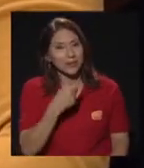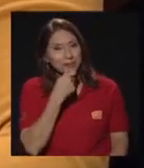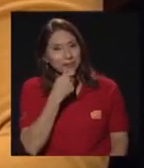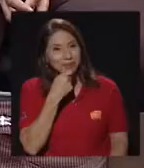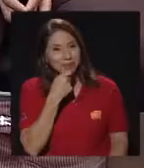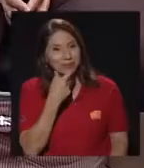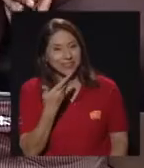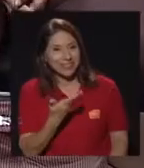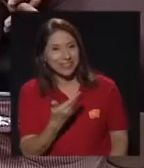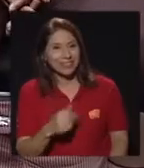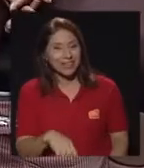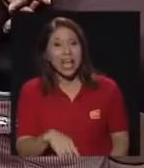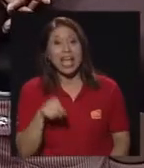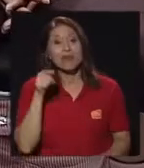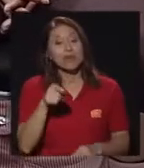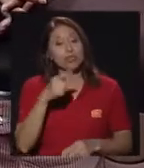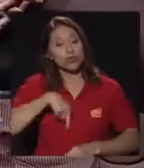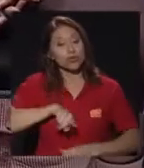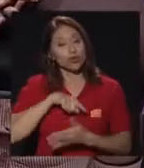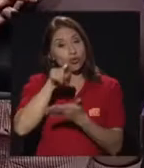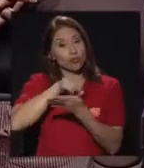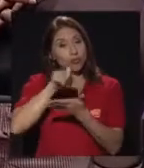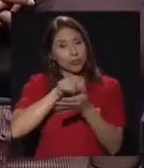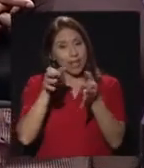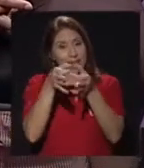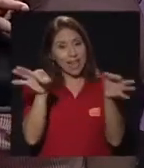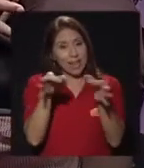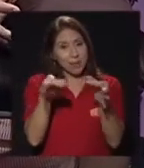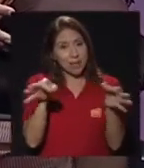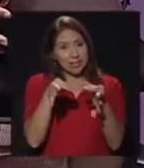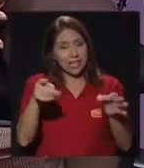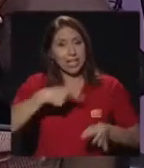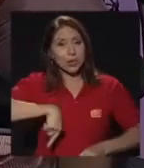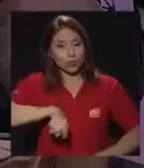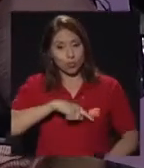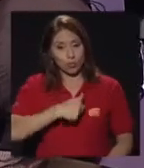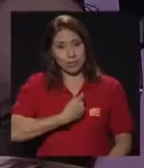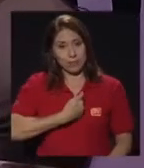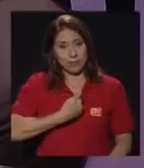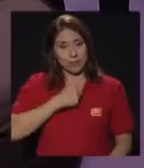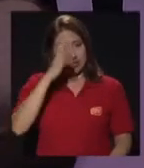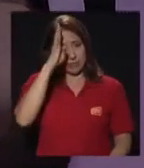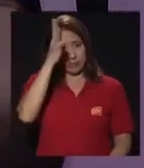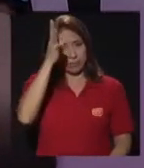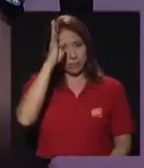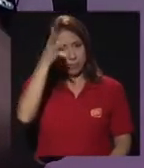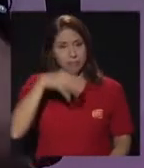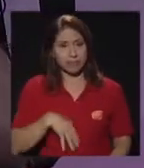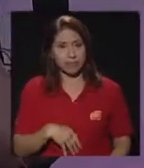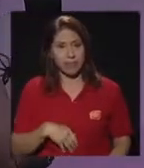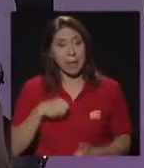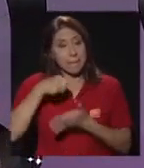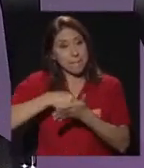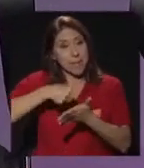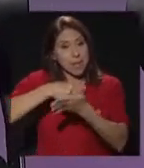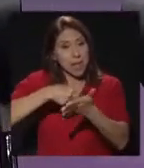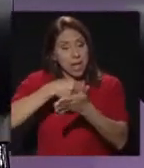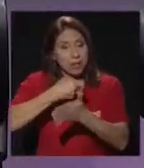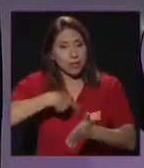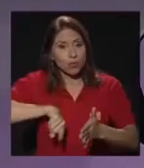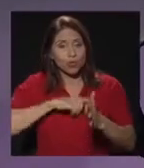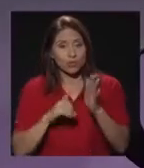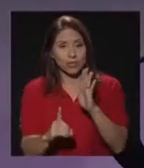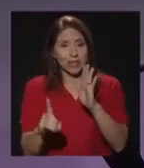Rosita. Esos son lemas que nosotras mismas inventamos, ajá, peleando nuestros derechos, porque somos,